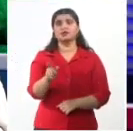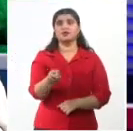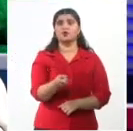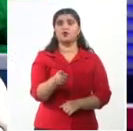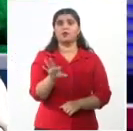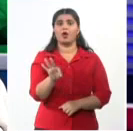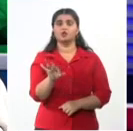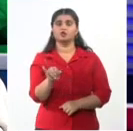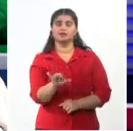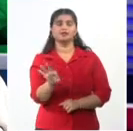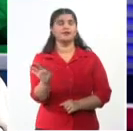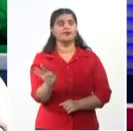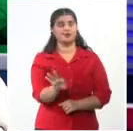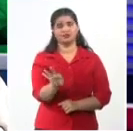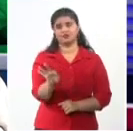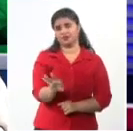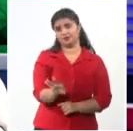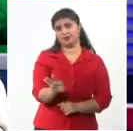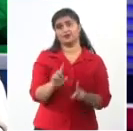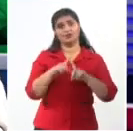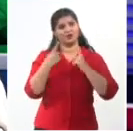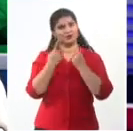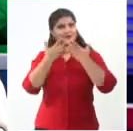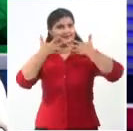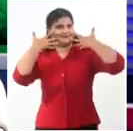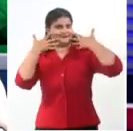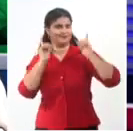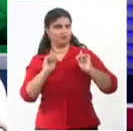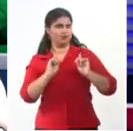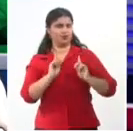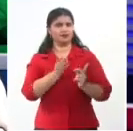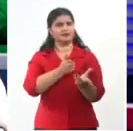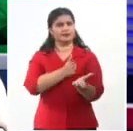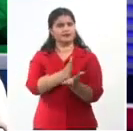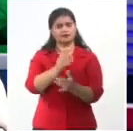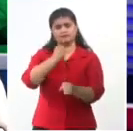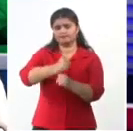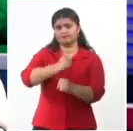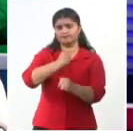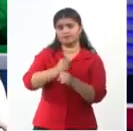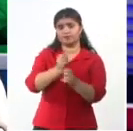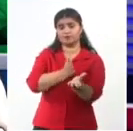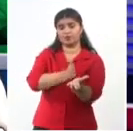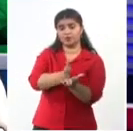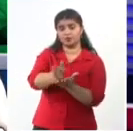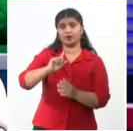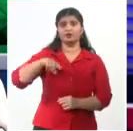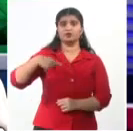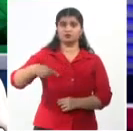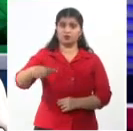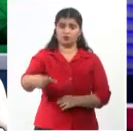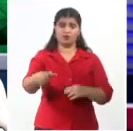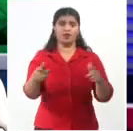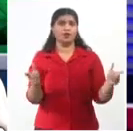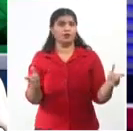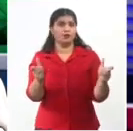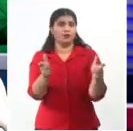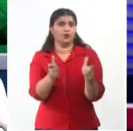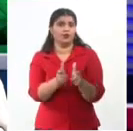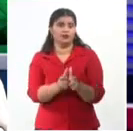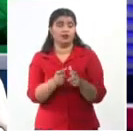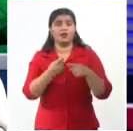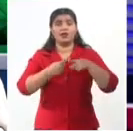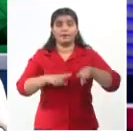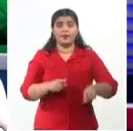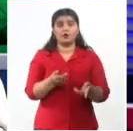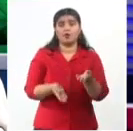0,86%. Insatisfecho, y trabajamos para disminuirla, pero indiscutiblemente en comparación con